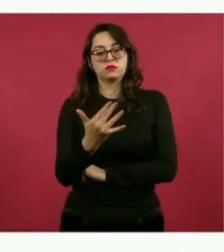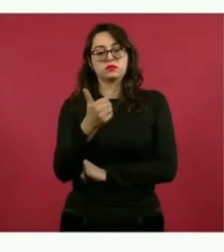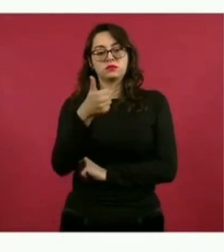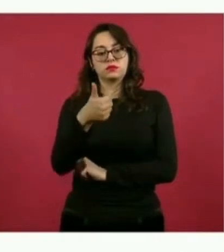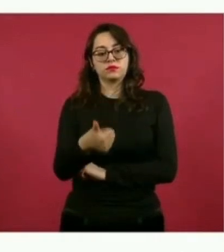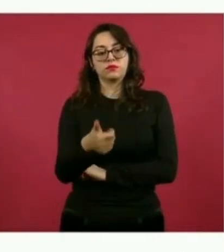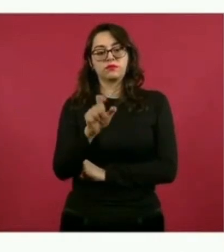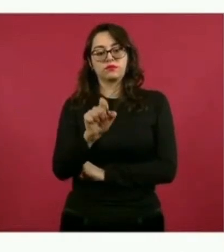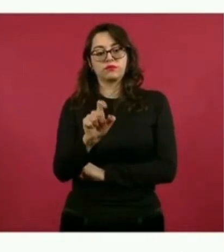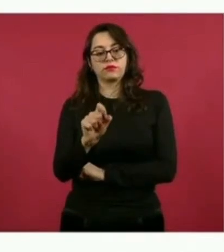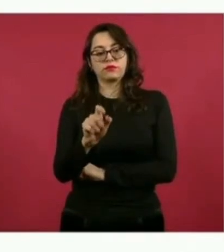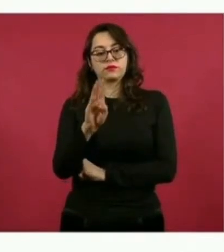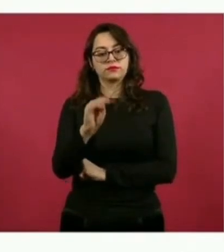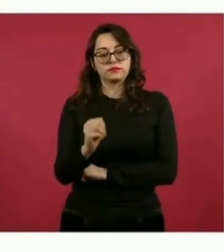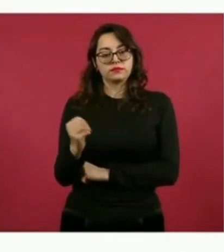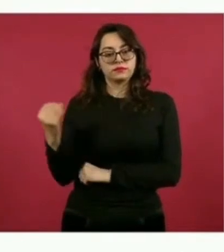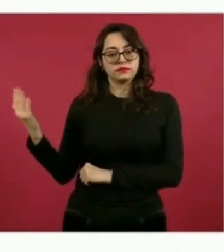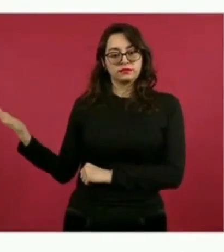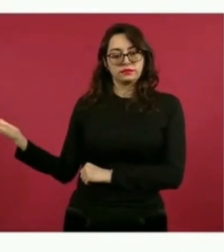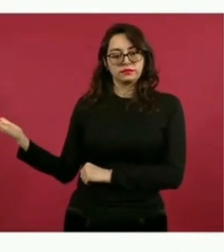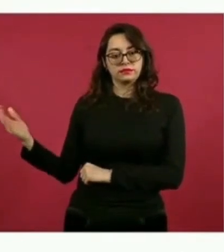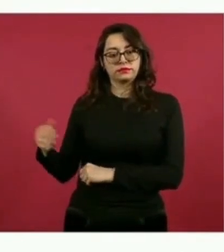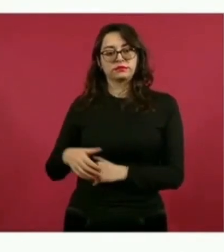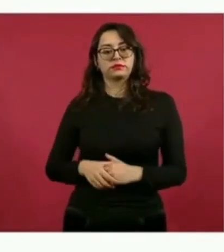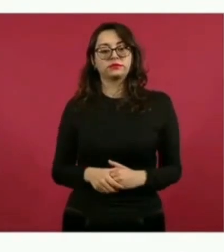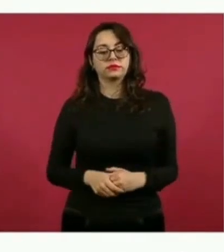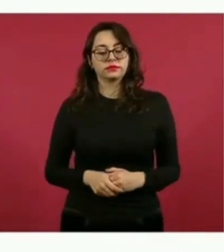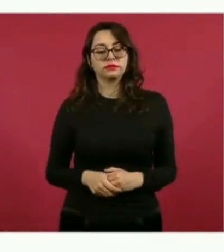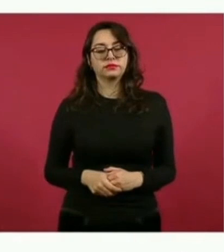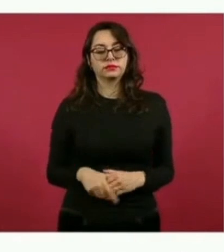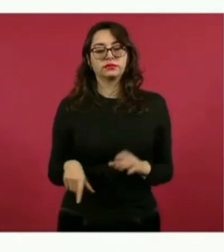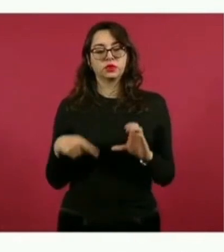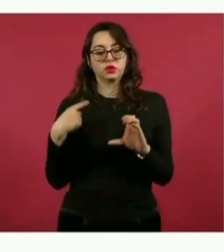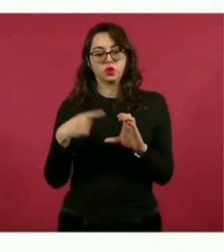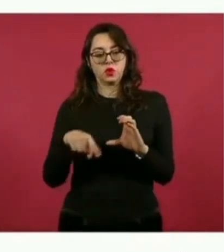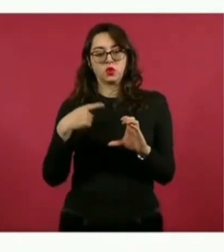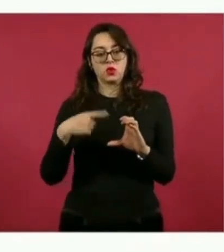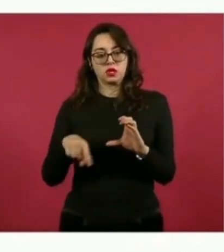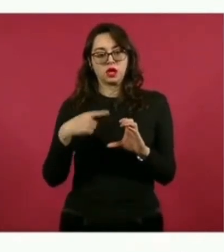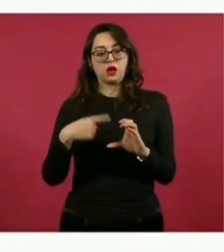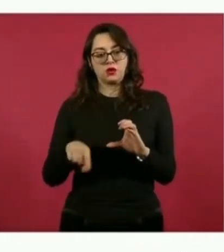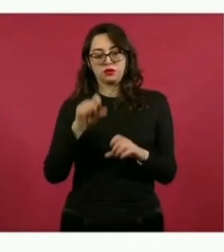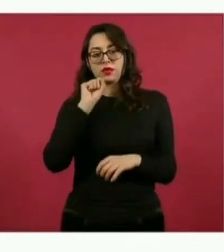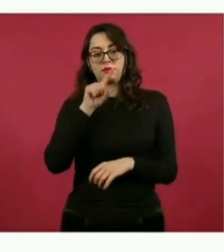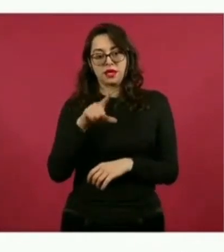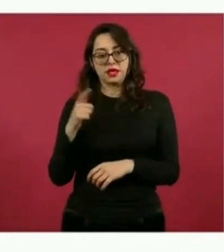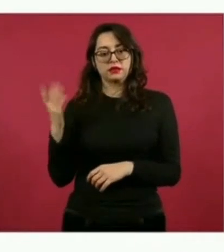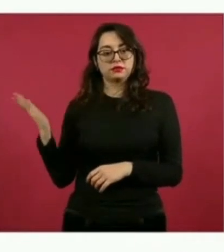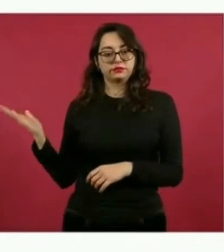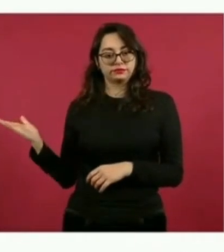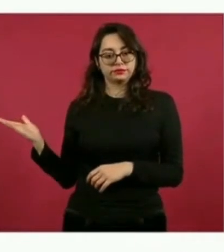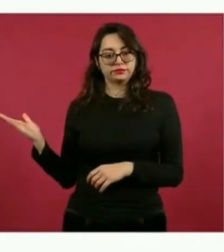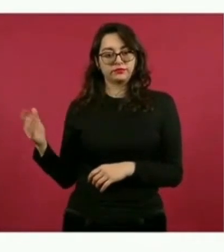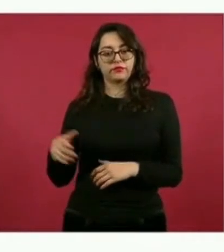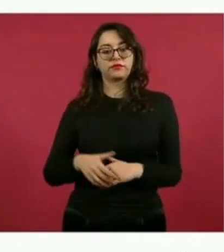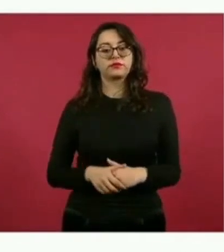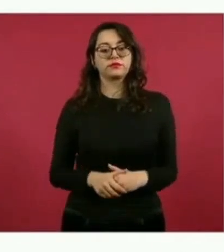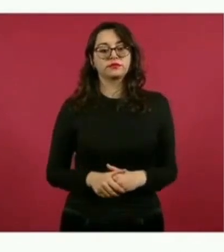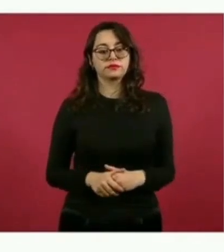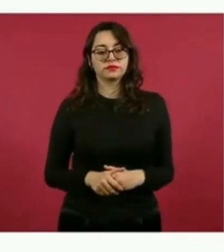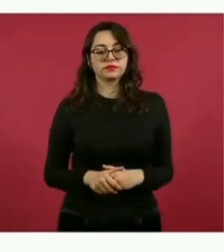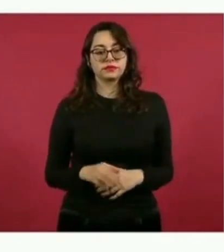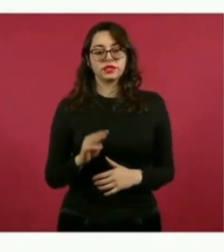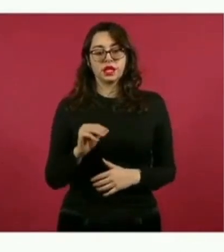58 56 29, al correo del mecanismo, que